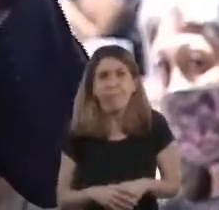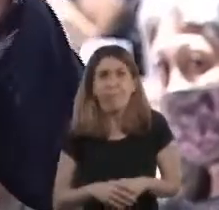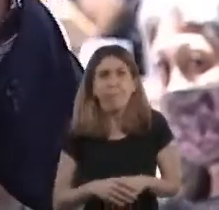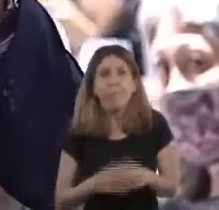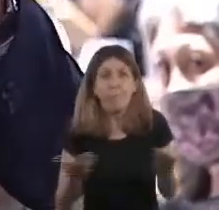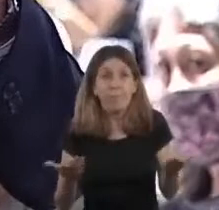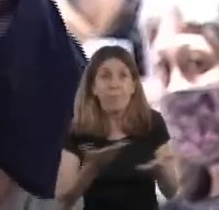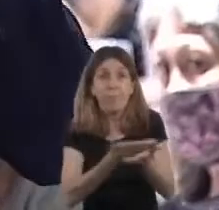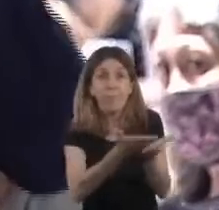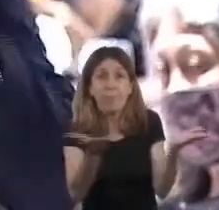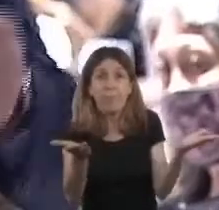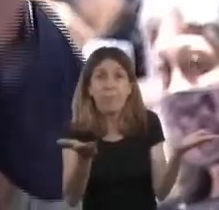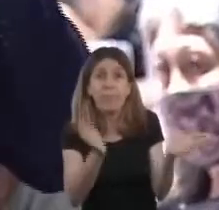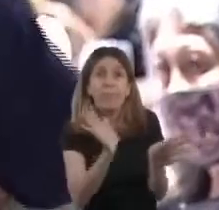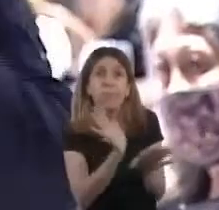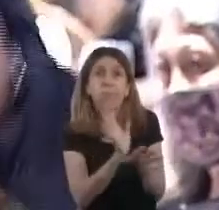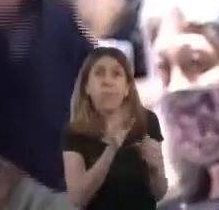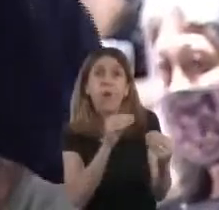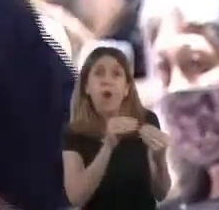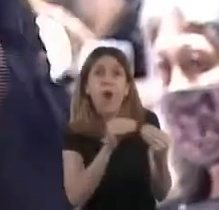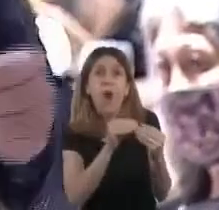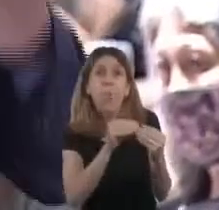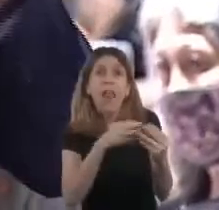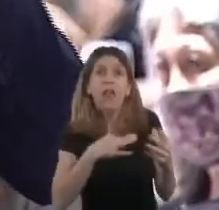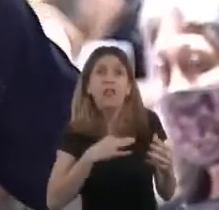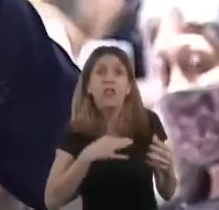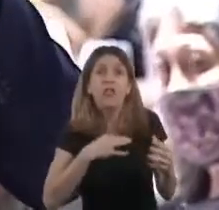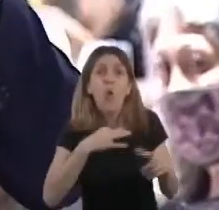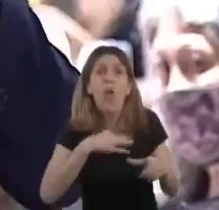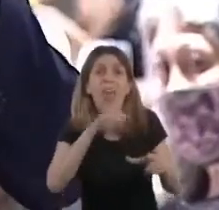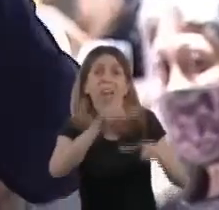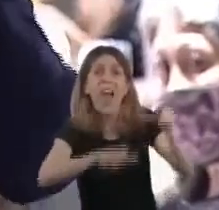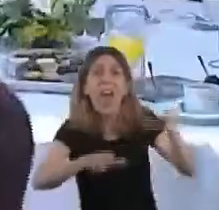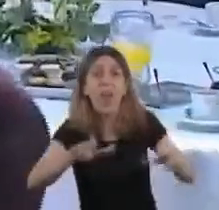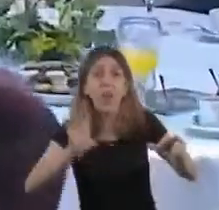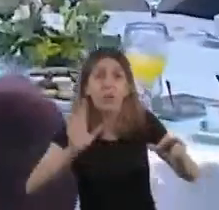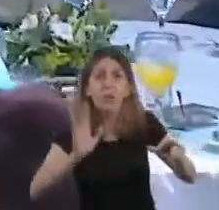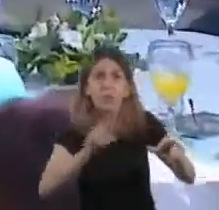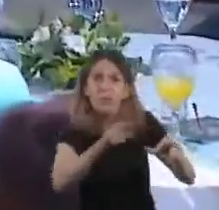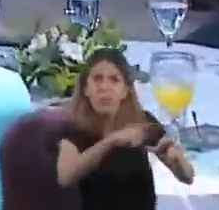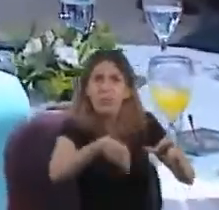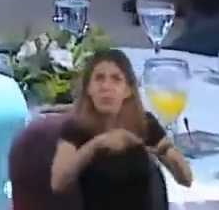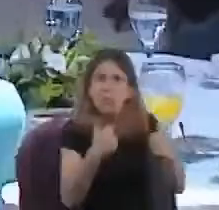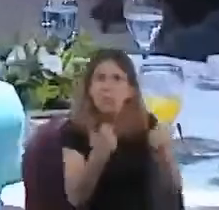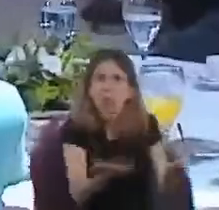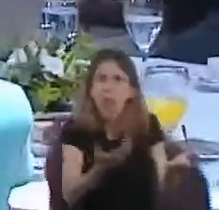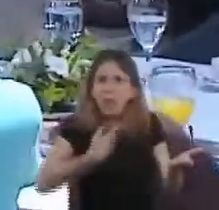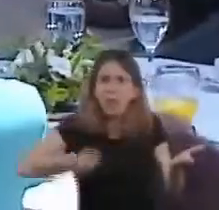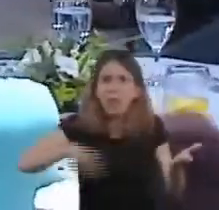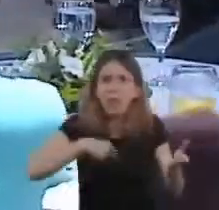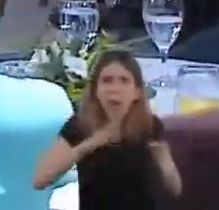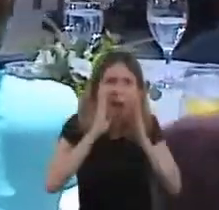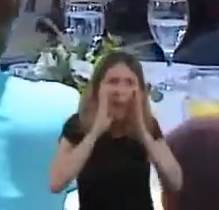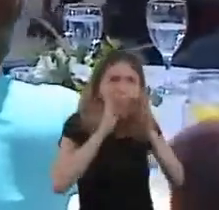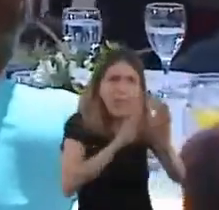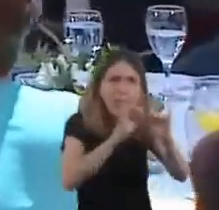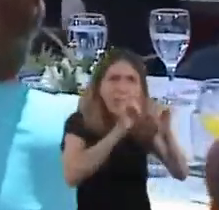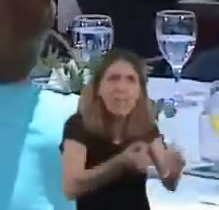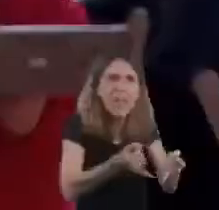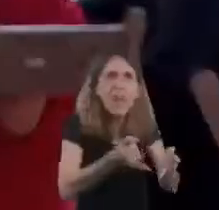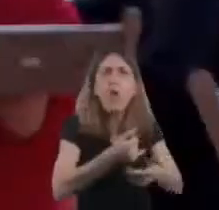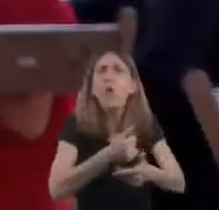son compañeros, ciudadanos, ciudadanas que merecen la atención de todos nosotros y que acá nadie es